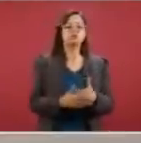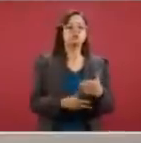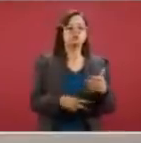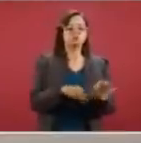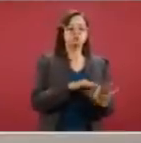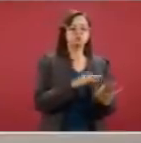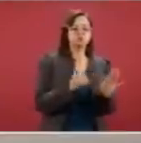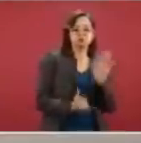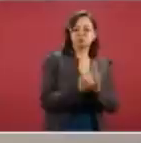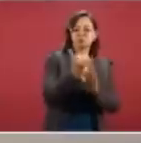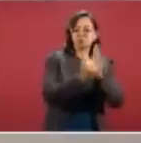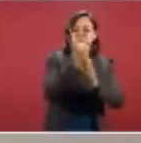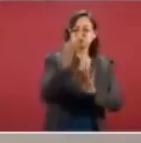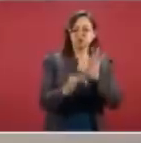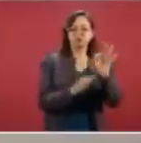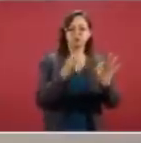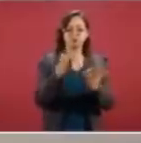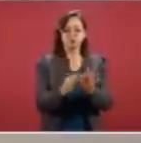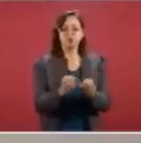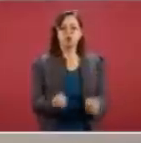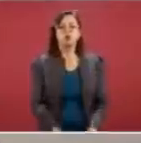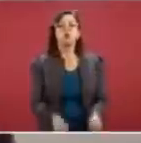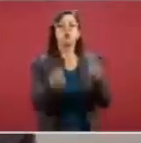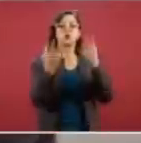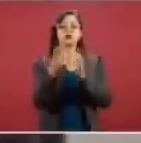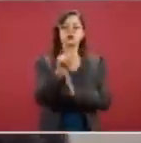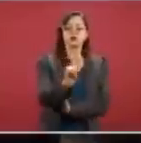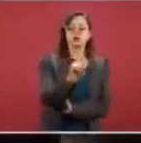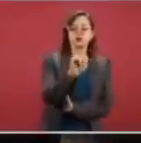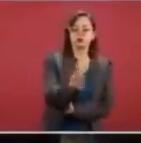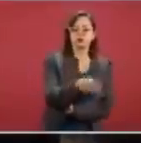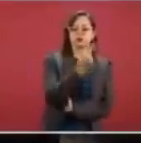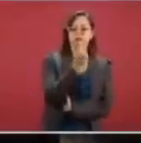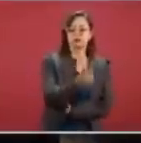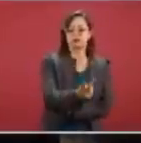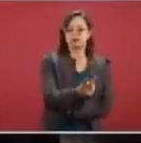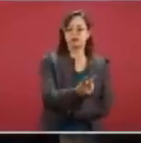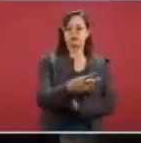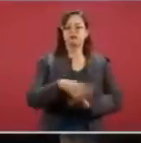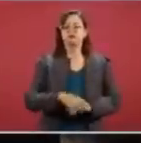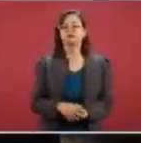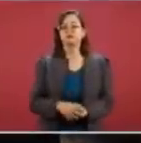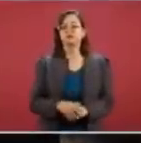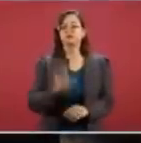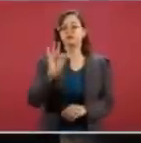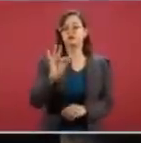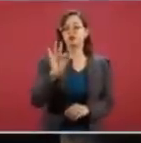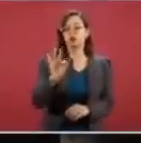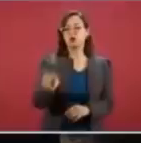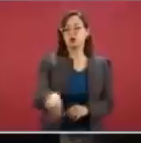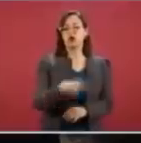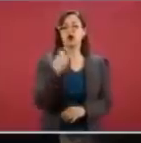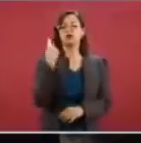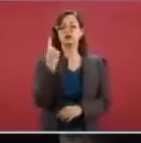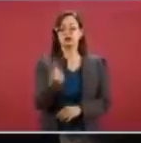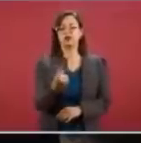ellos, 72 de los proyectos que tenemos identificados. 41 proyectos